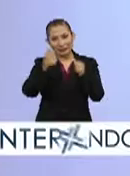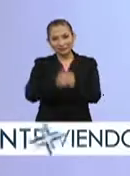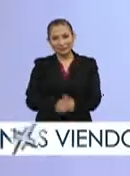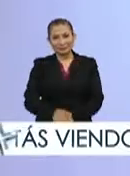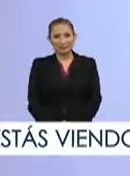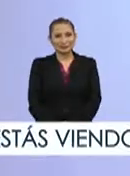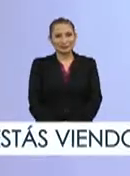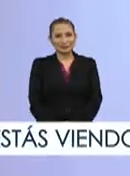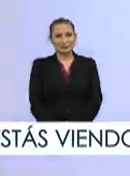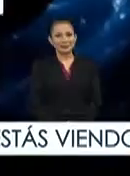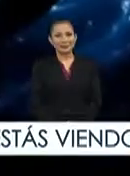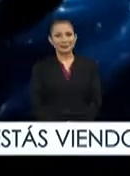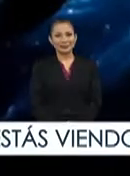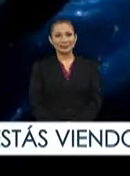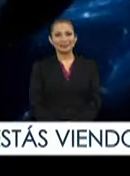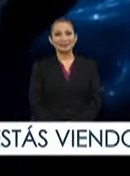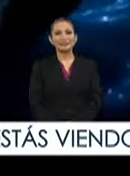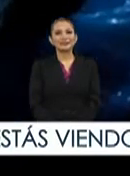quédense.